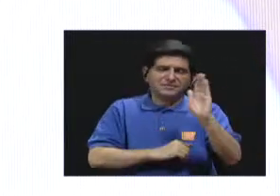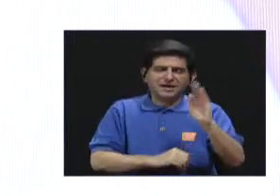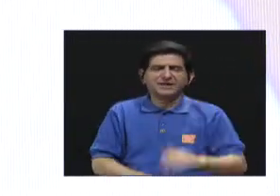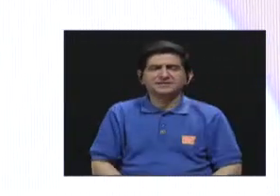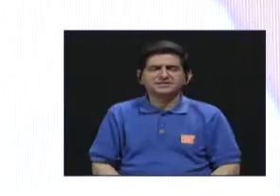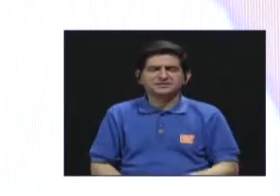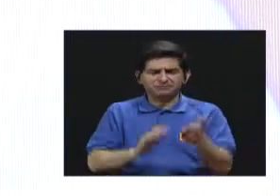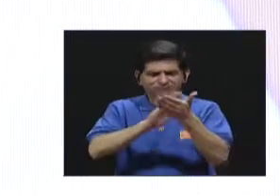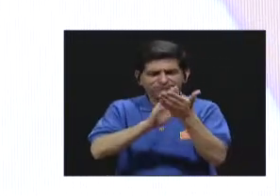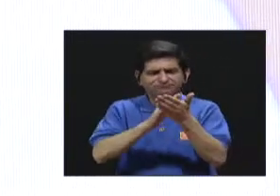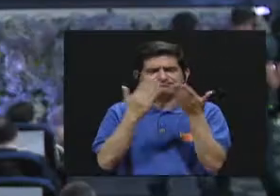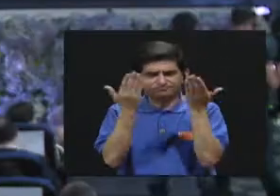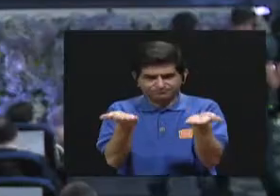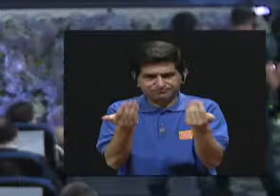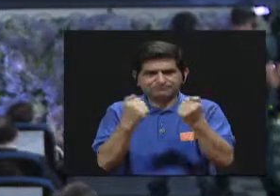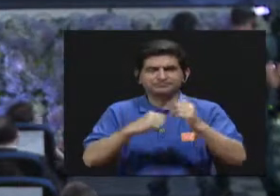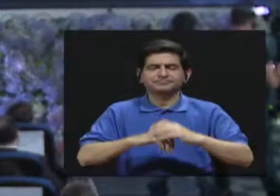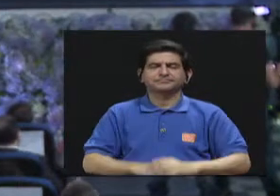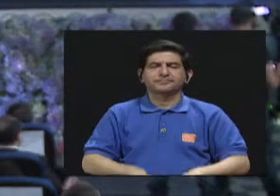favor, con un gran aplauso.